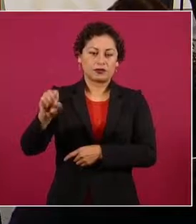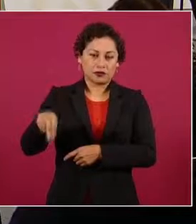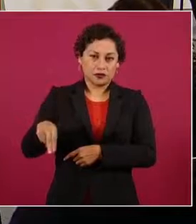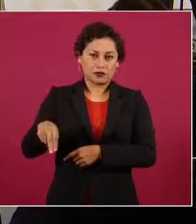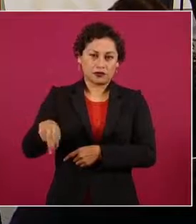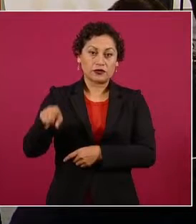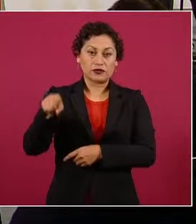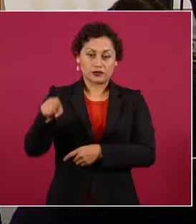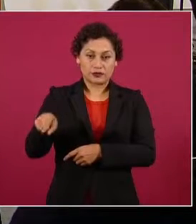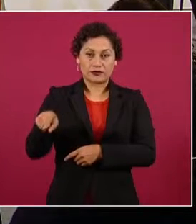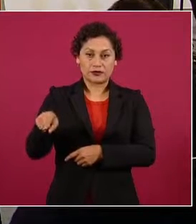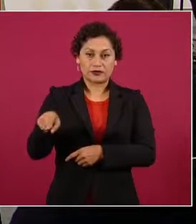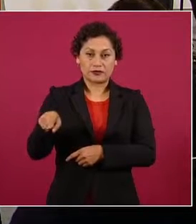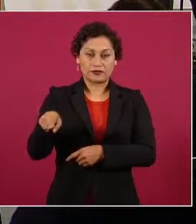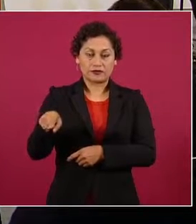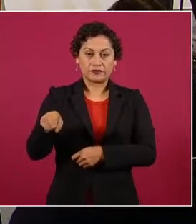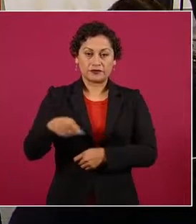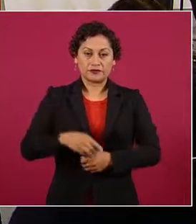Que se están